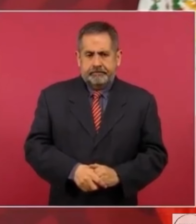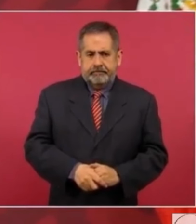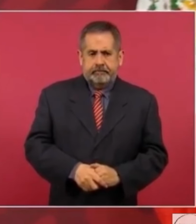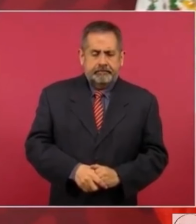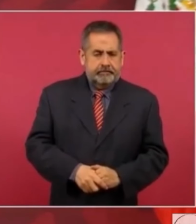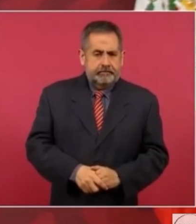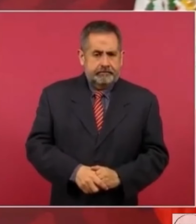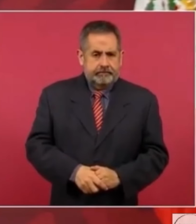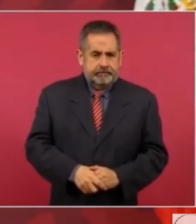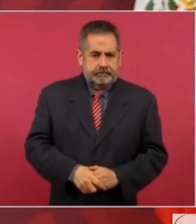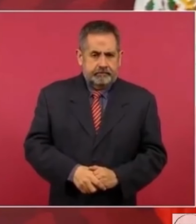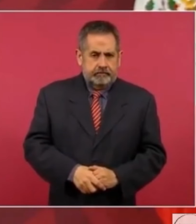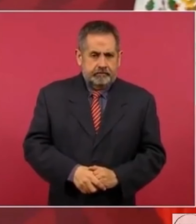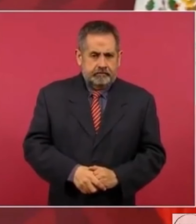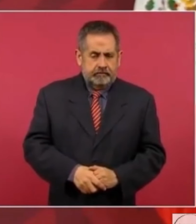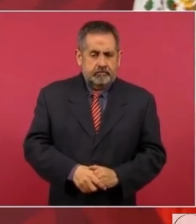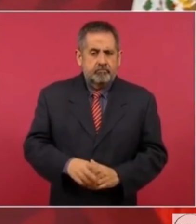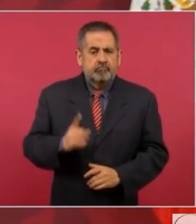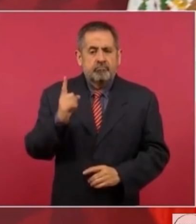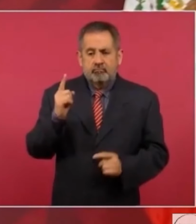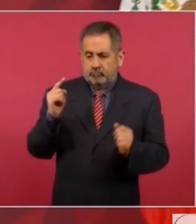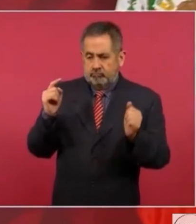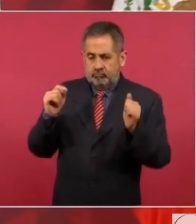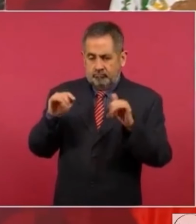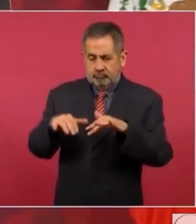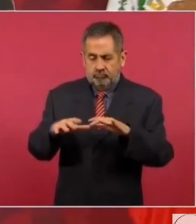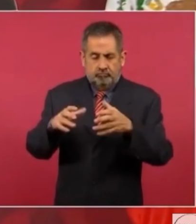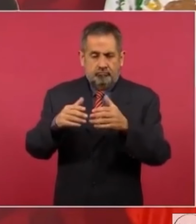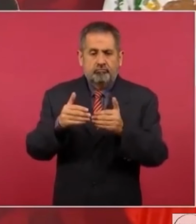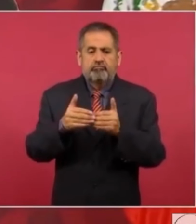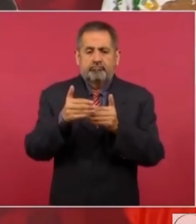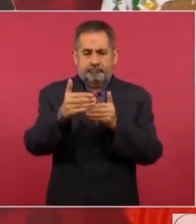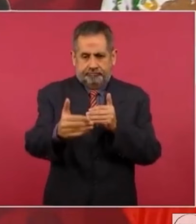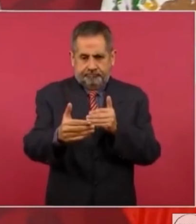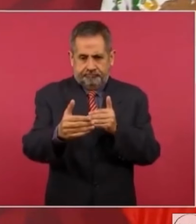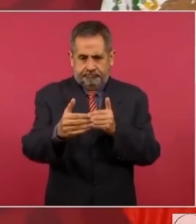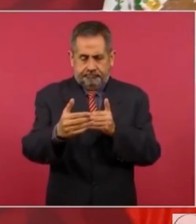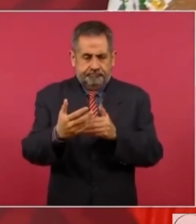va un contingente, adelante.